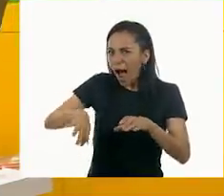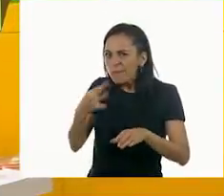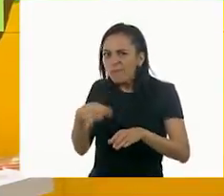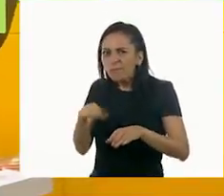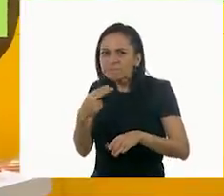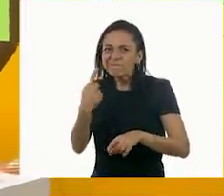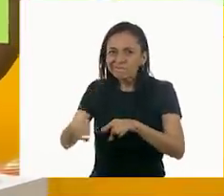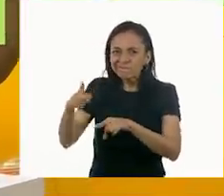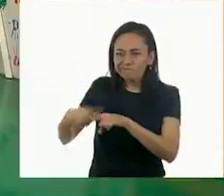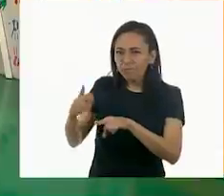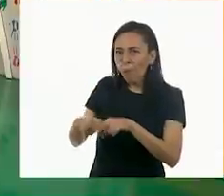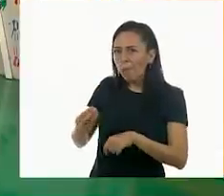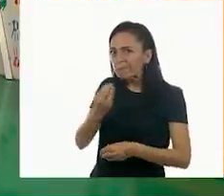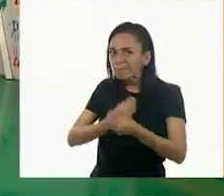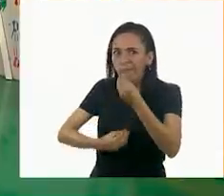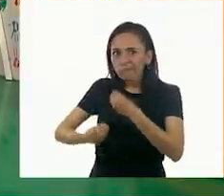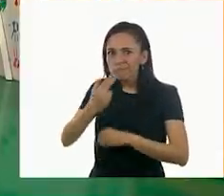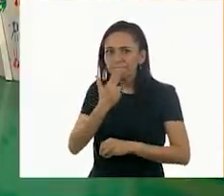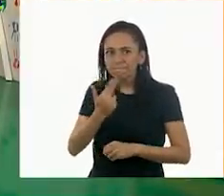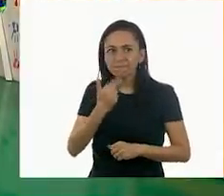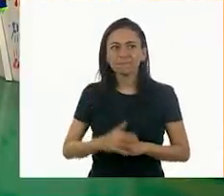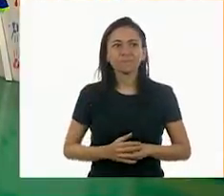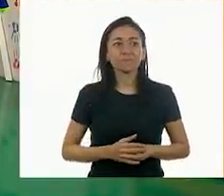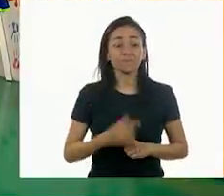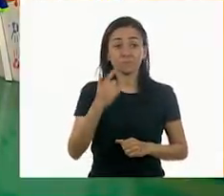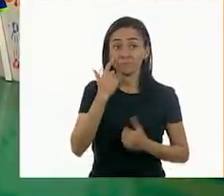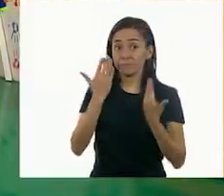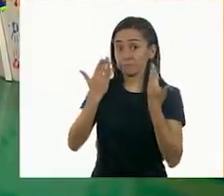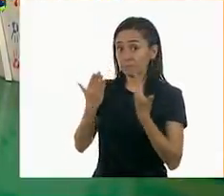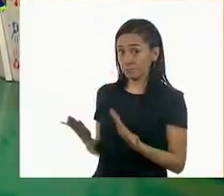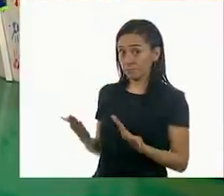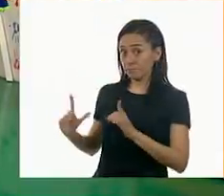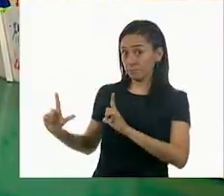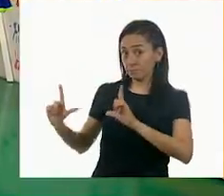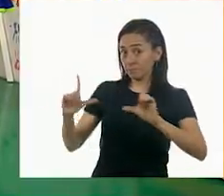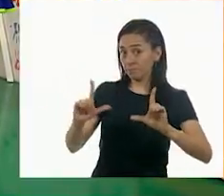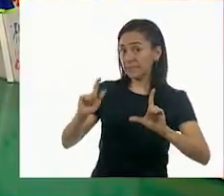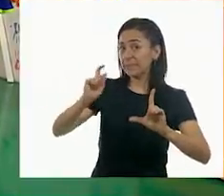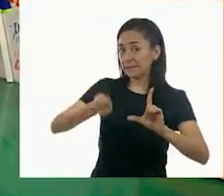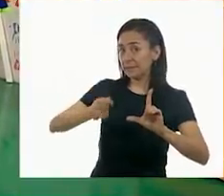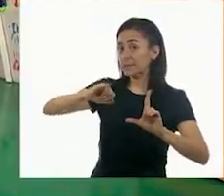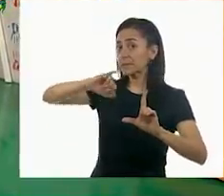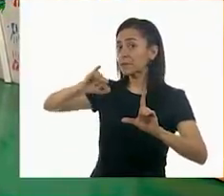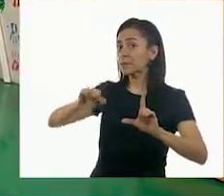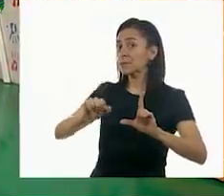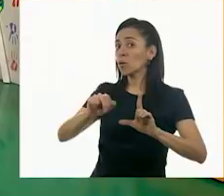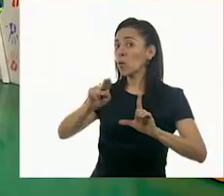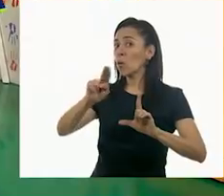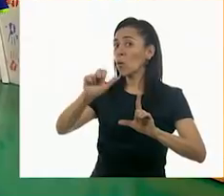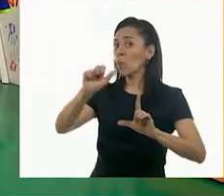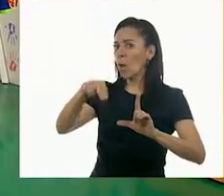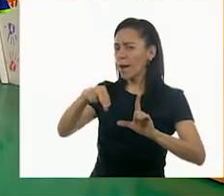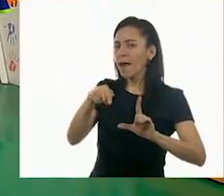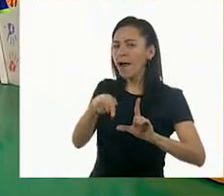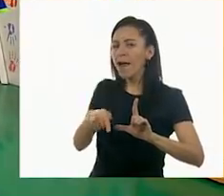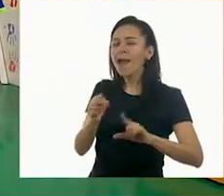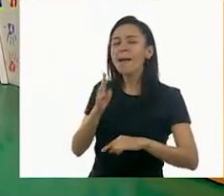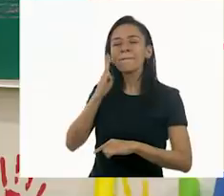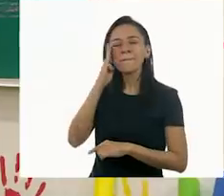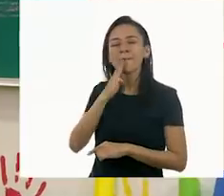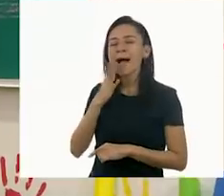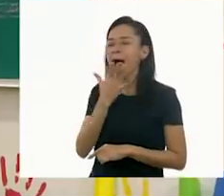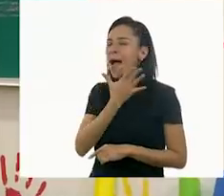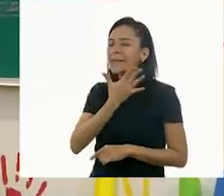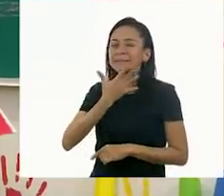Golosinas. En esta imagen mostramos a Juan que está comiendo una deliciosa manzana.